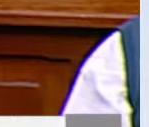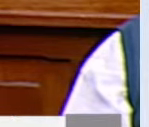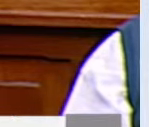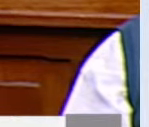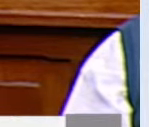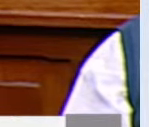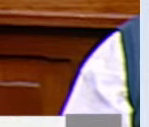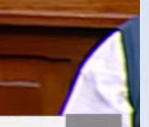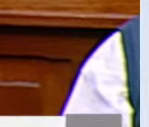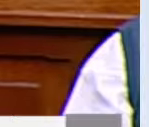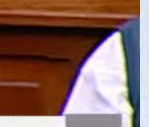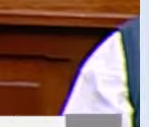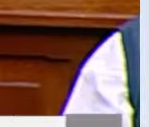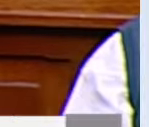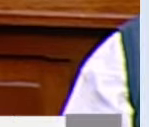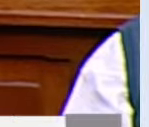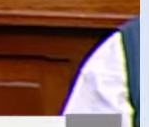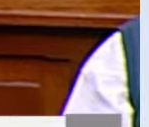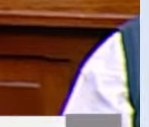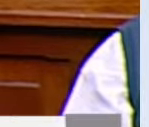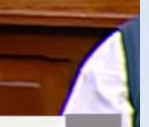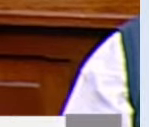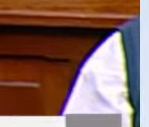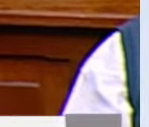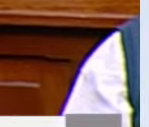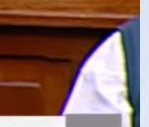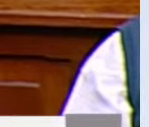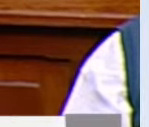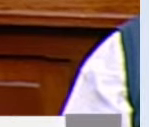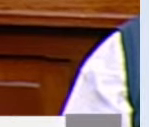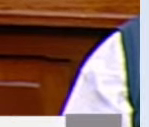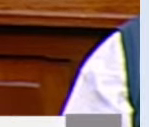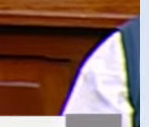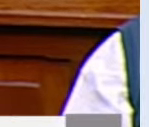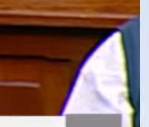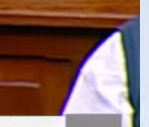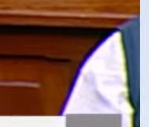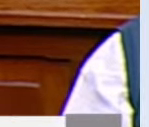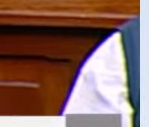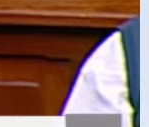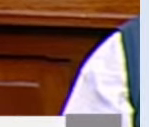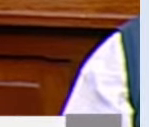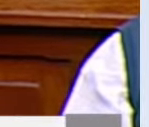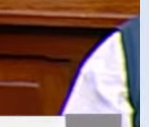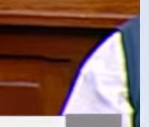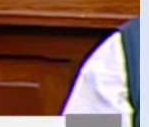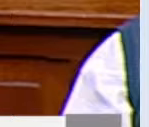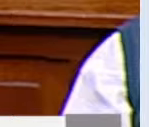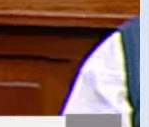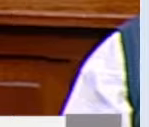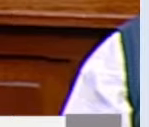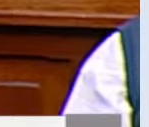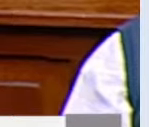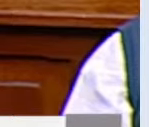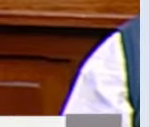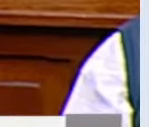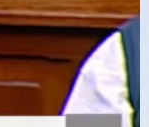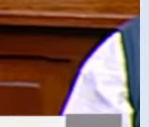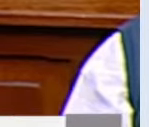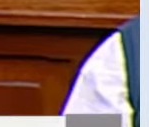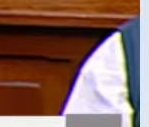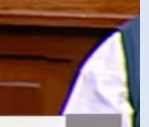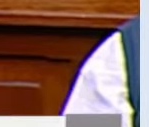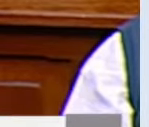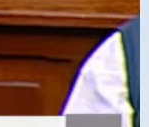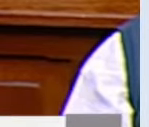el gobierno pretende entregar el agua y el saneamiento básico a las asociaciones público-privadas. No, señor Premier, eso el